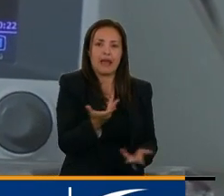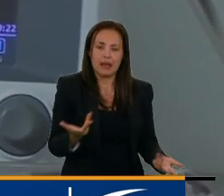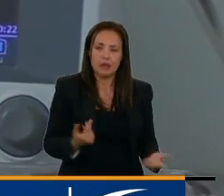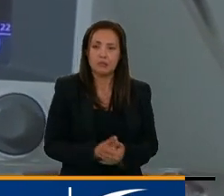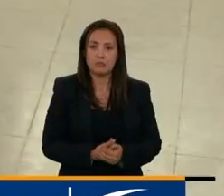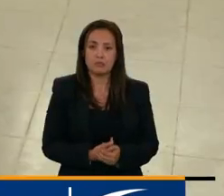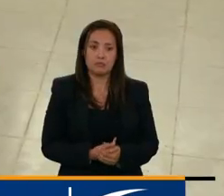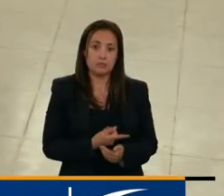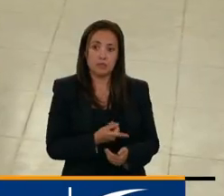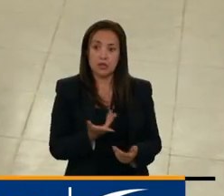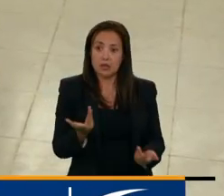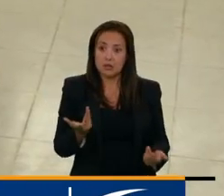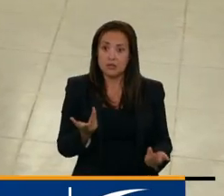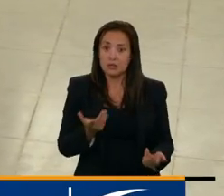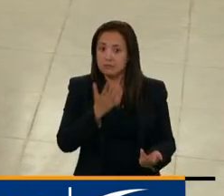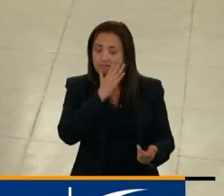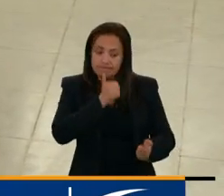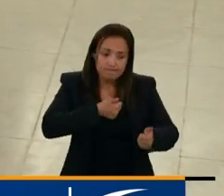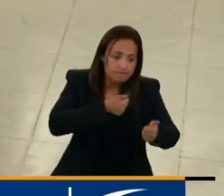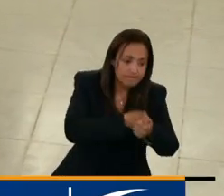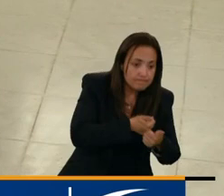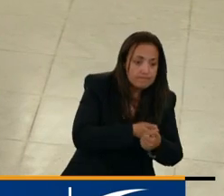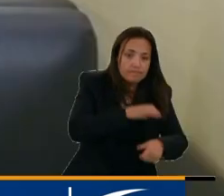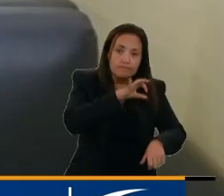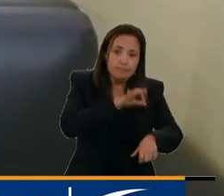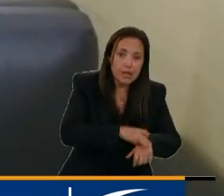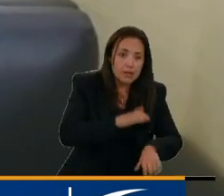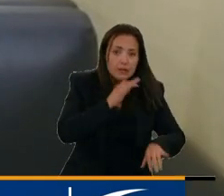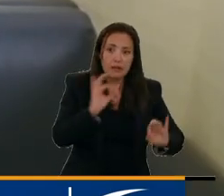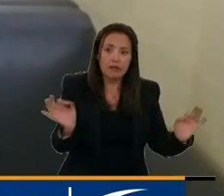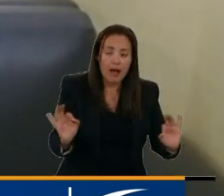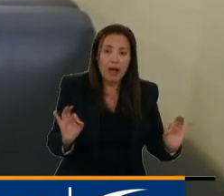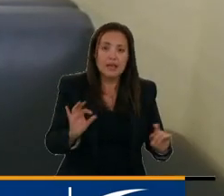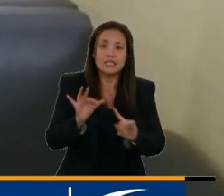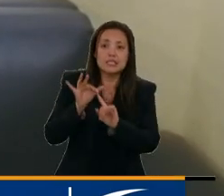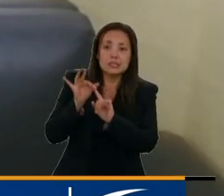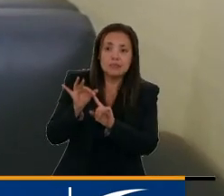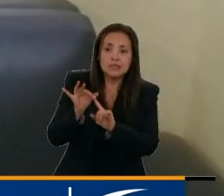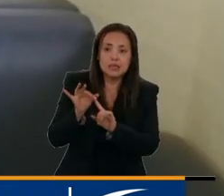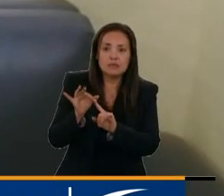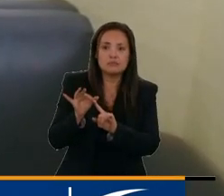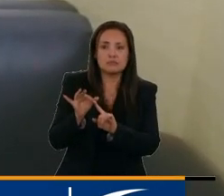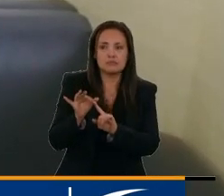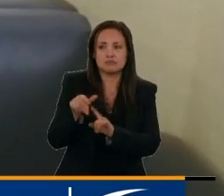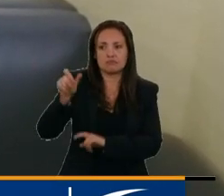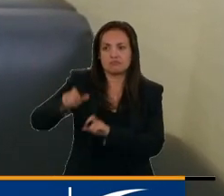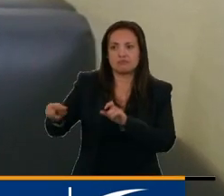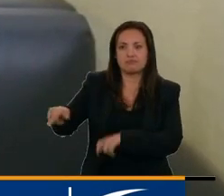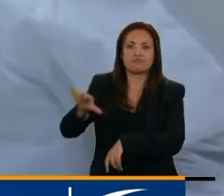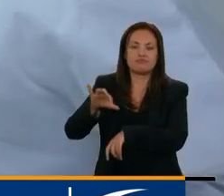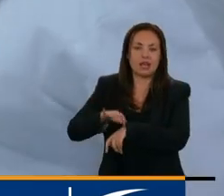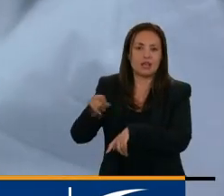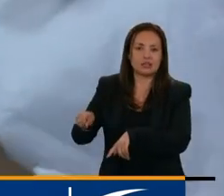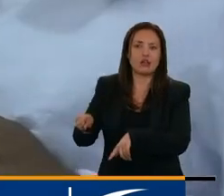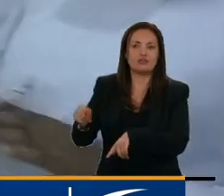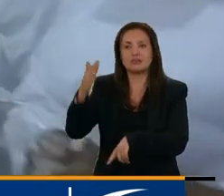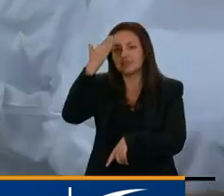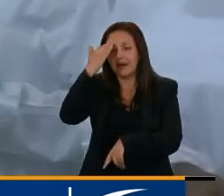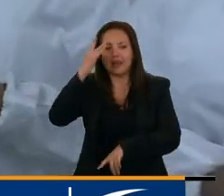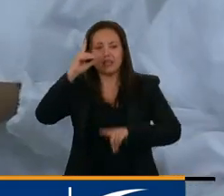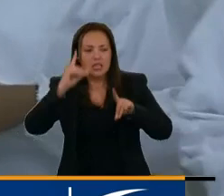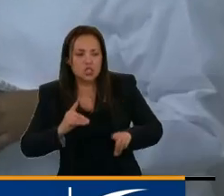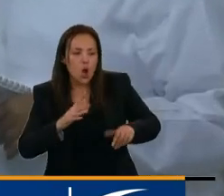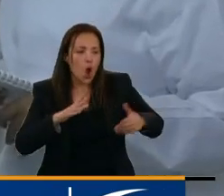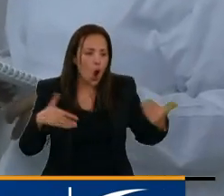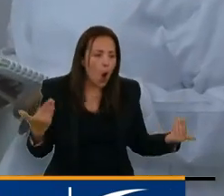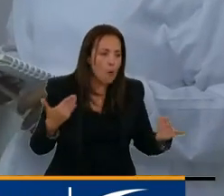una persona sin asistencia médica especializada, siendo que los médicos son los que definen y los que